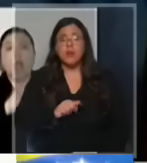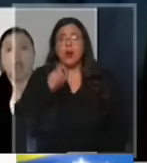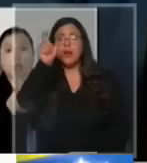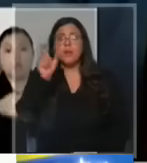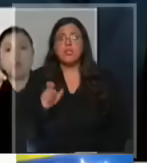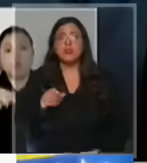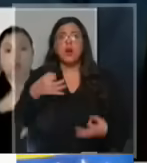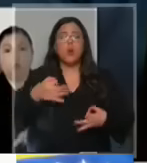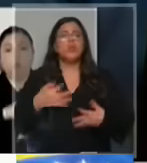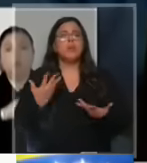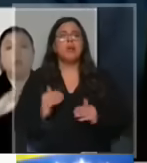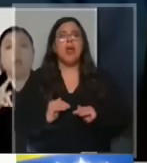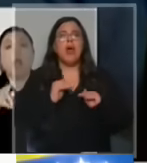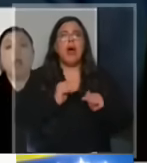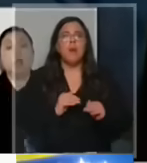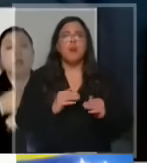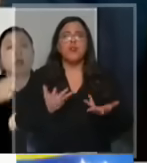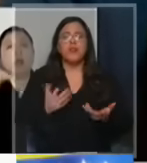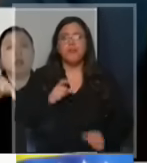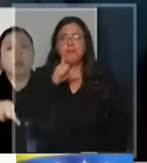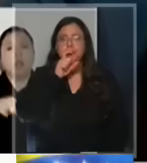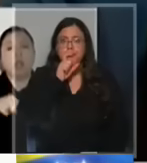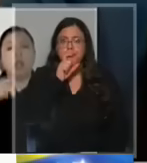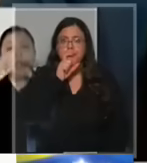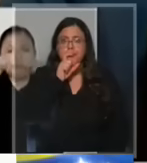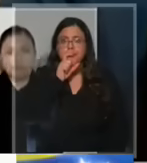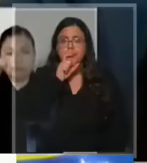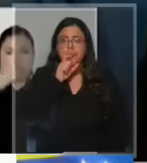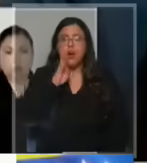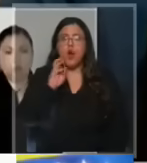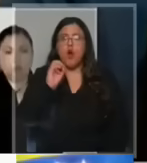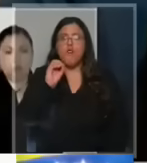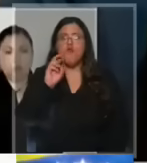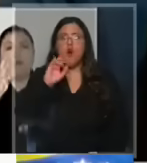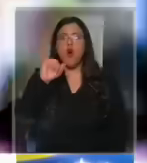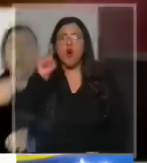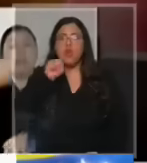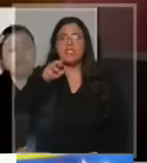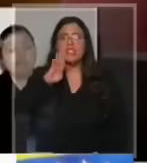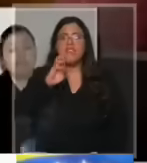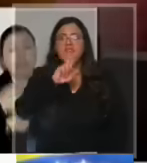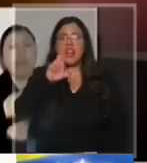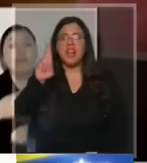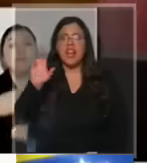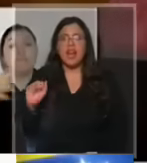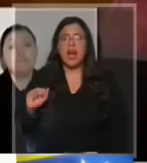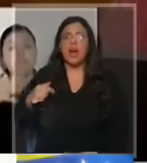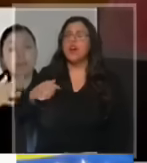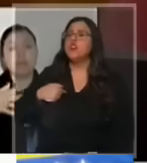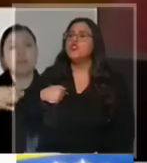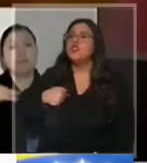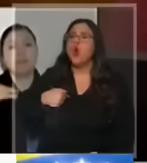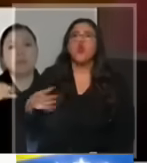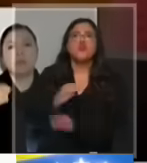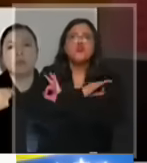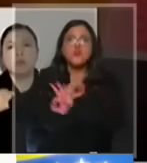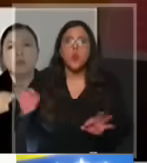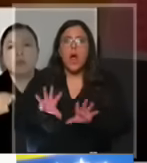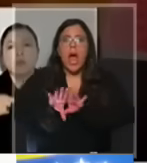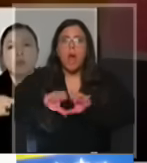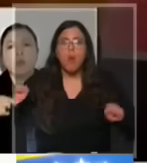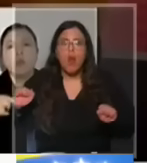la narcodictadura sanguinaria de Nicolás Maduro, don Boris Barrera, miembro de su mismo partido. No voy a dar jamás un